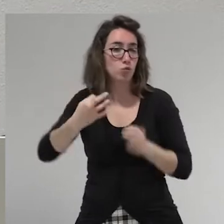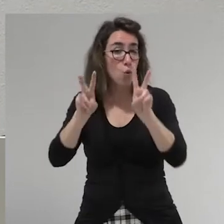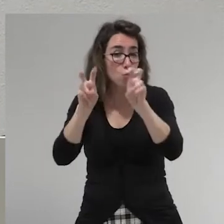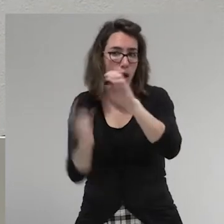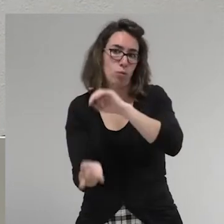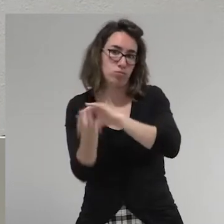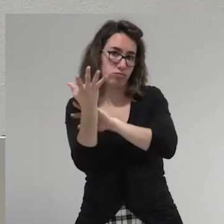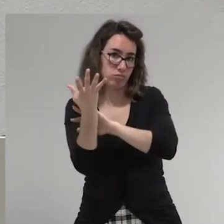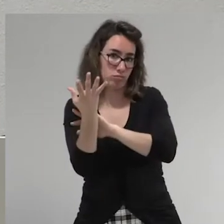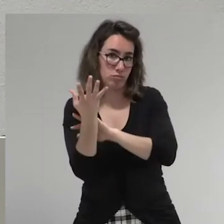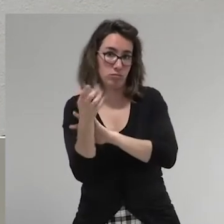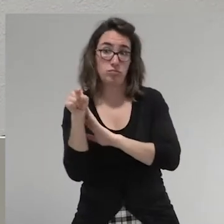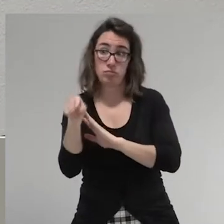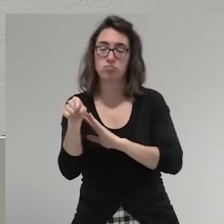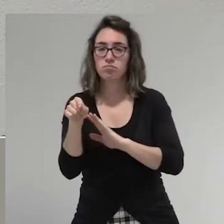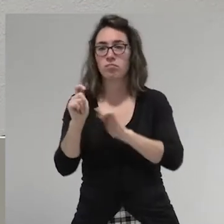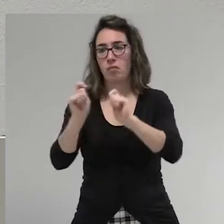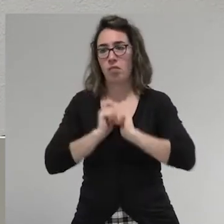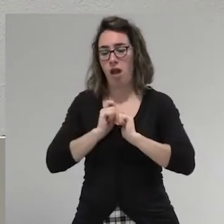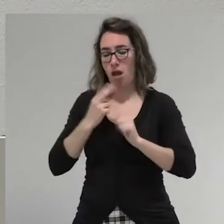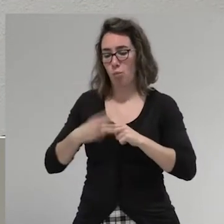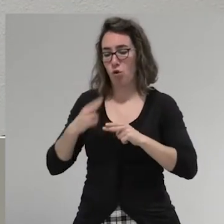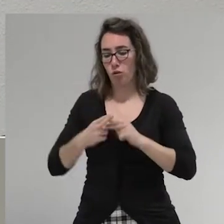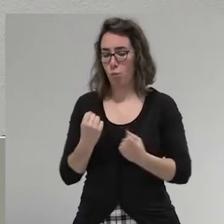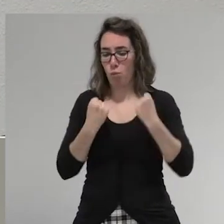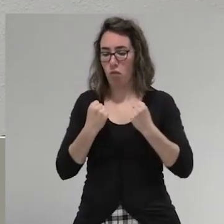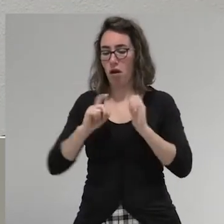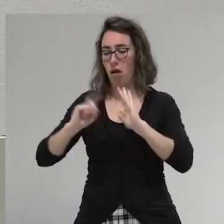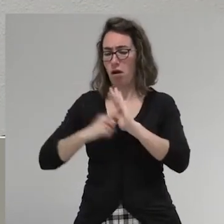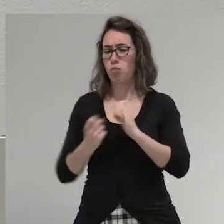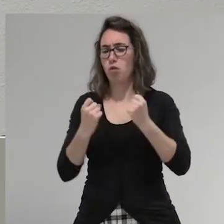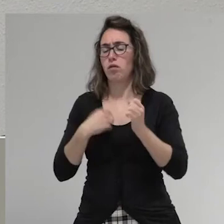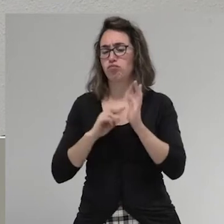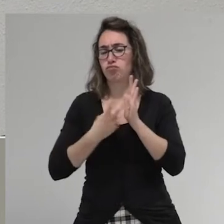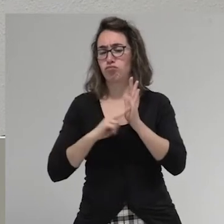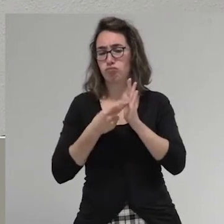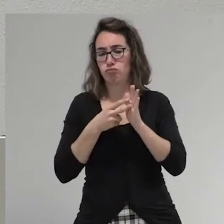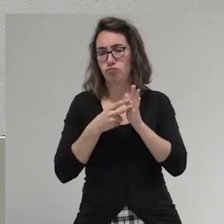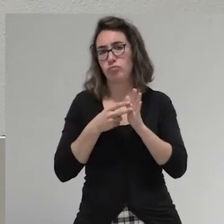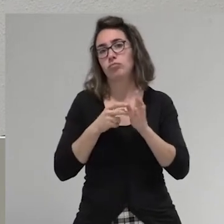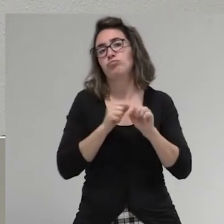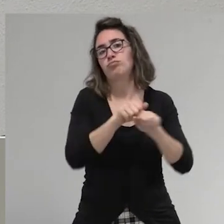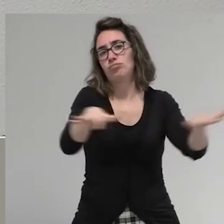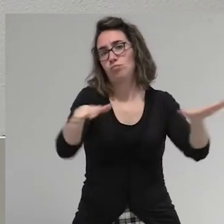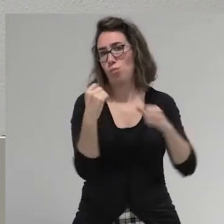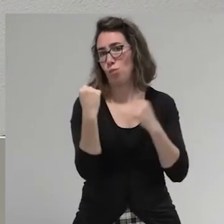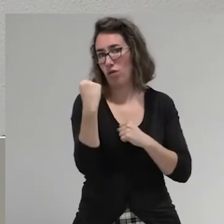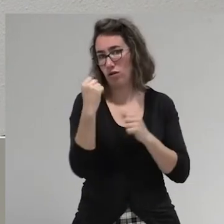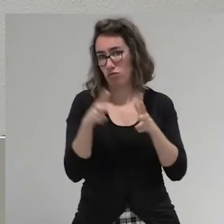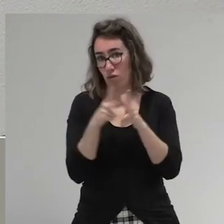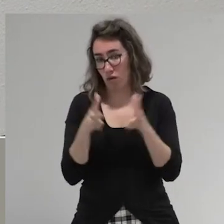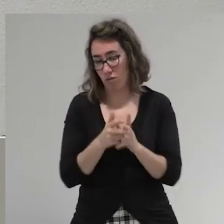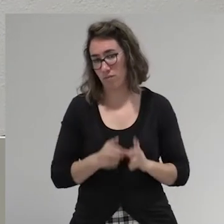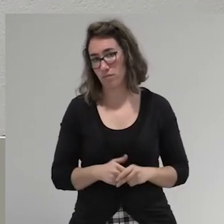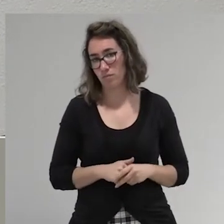produce poder político, poder legal, que produce poder social, etcétera, etcétera.